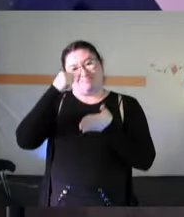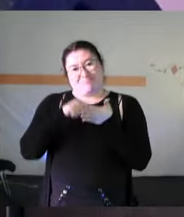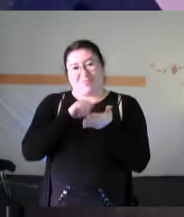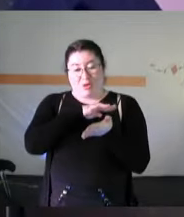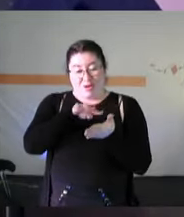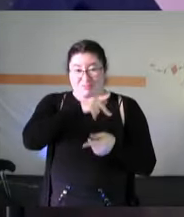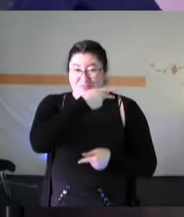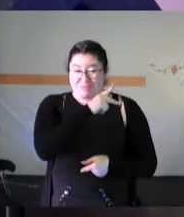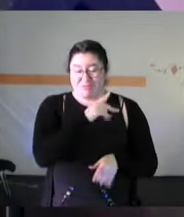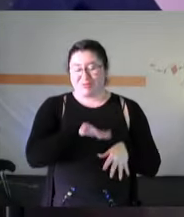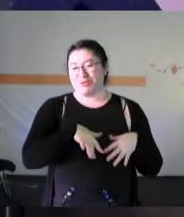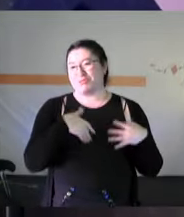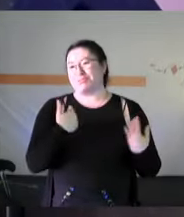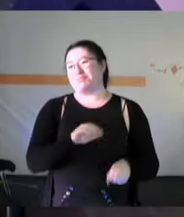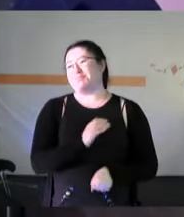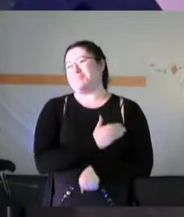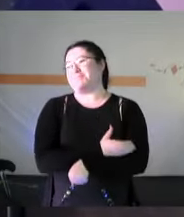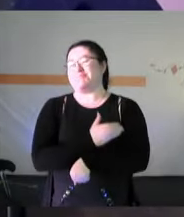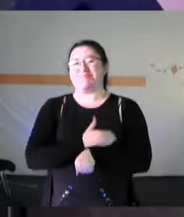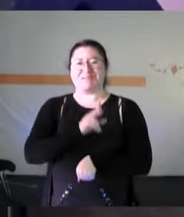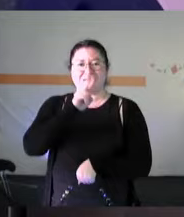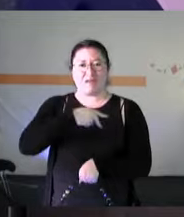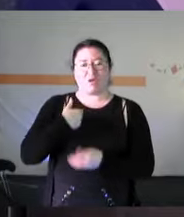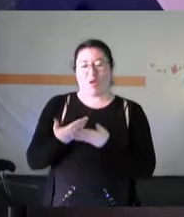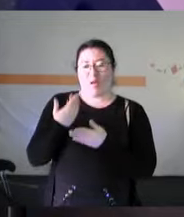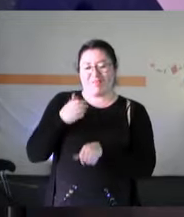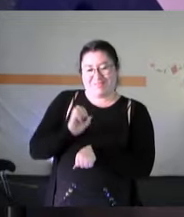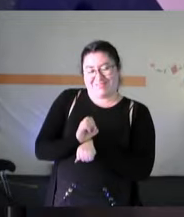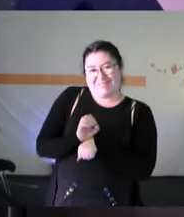demasiado. La empecé a leer en plena pandemia,